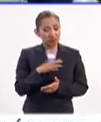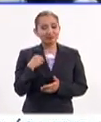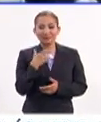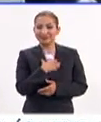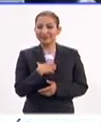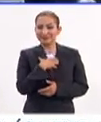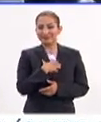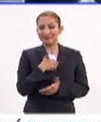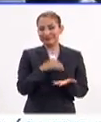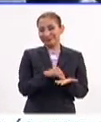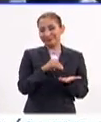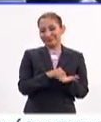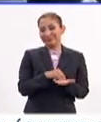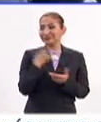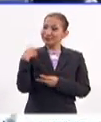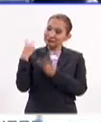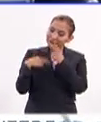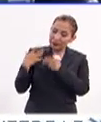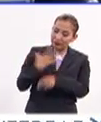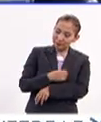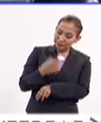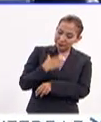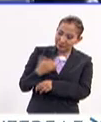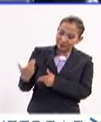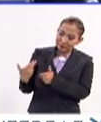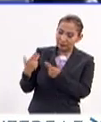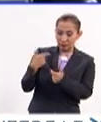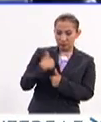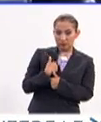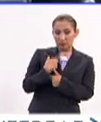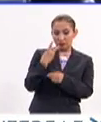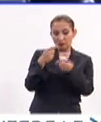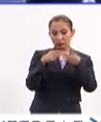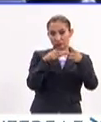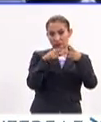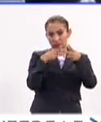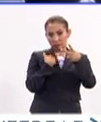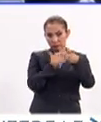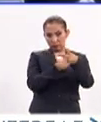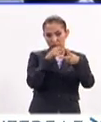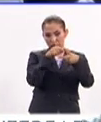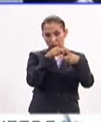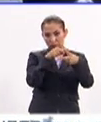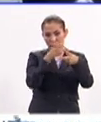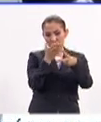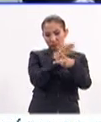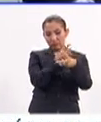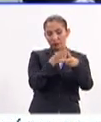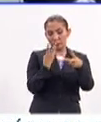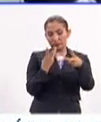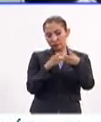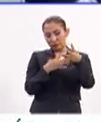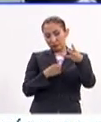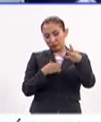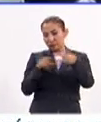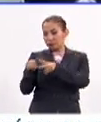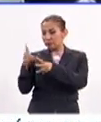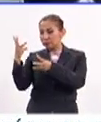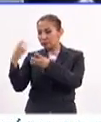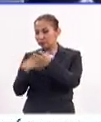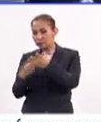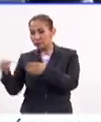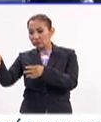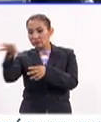bien contentos. Y vienen nuestras generaciones, ¿no? O sea, por ejemplo, yo soy segunda generación, precisamente yo tengo 3 hijos, mi hermano tiene